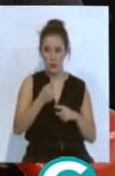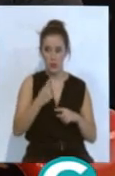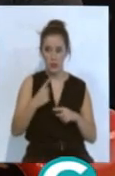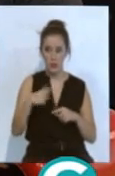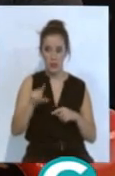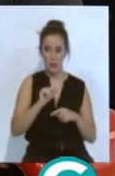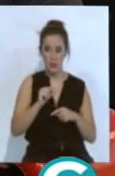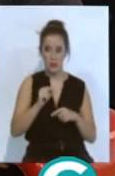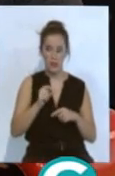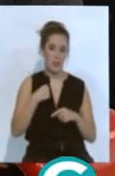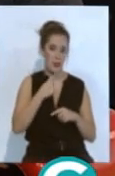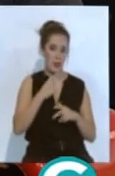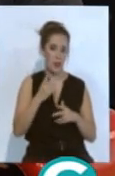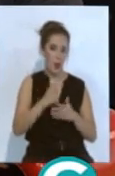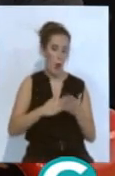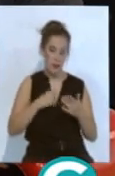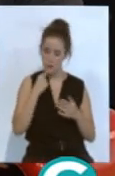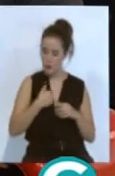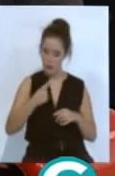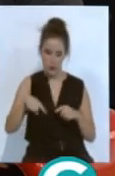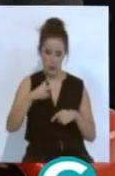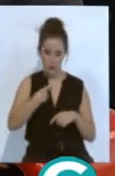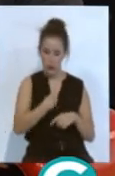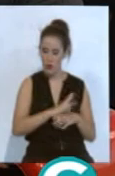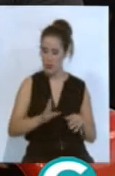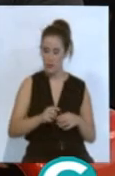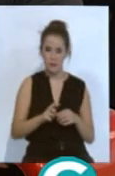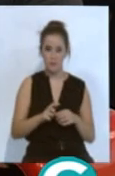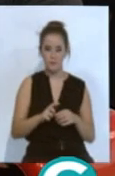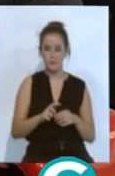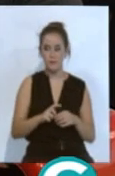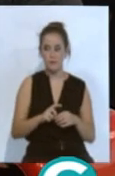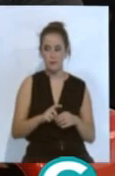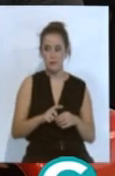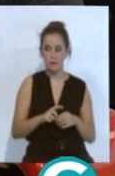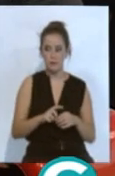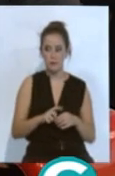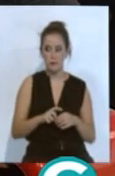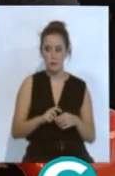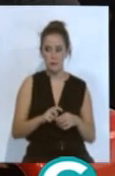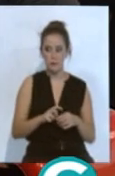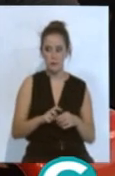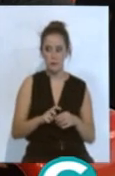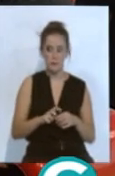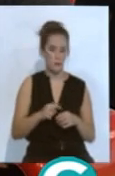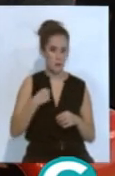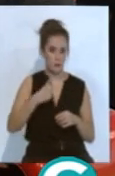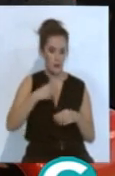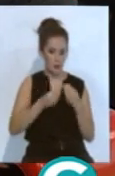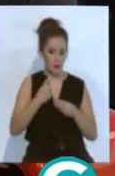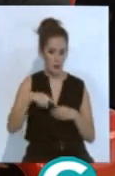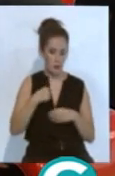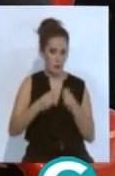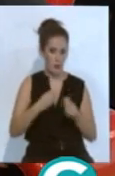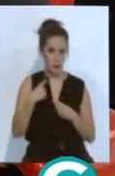dos. Habéis decretado entonces, ¿no? Decretamos el primer día, a esto no vamos a llegar a ningún acuerdo, lo que digamos nosotros se va a hacer, no busquearse. Y todo el mundo ha